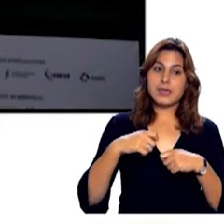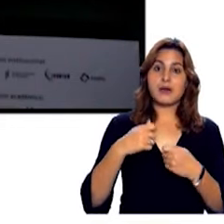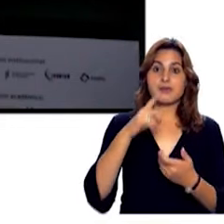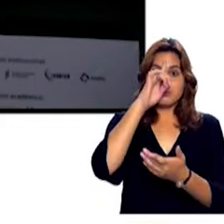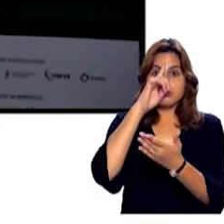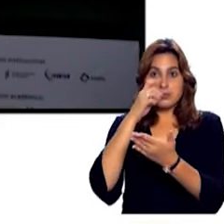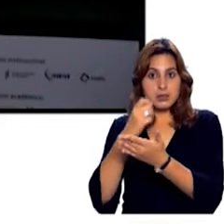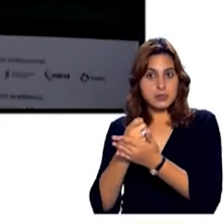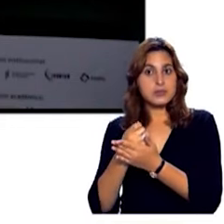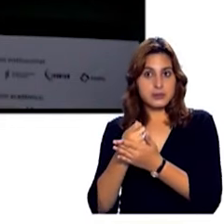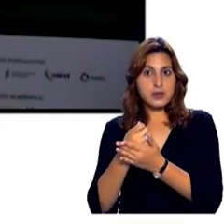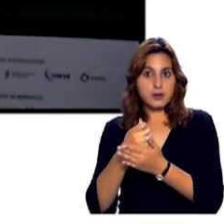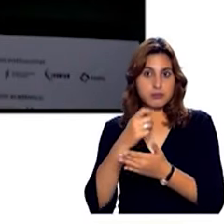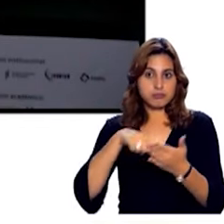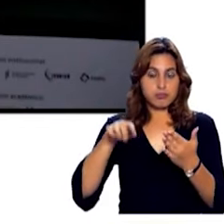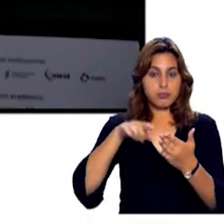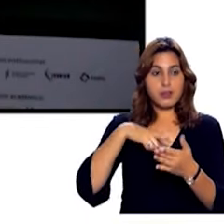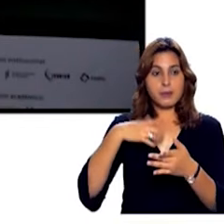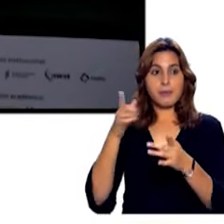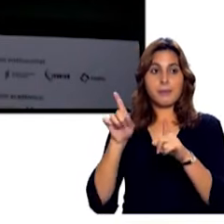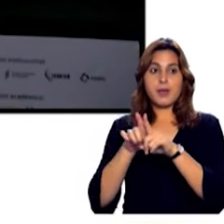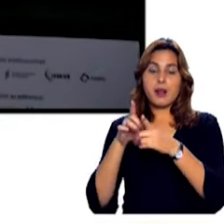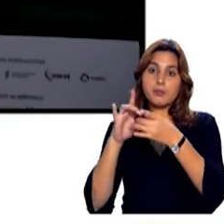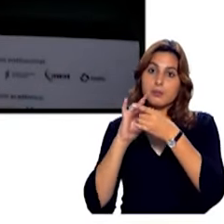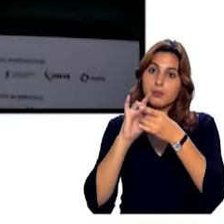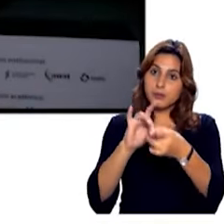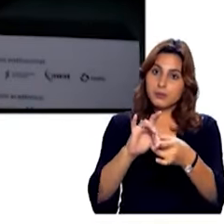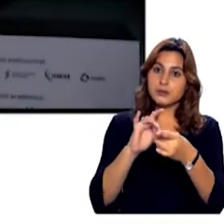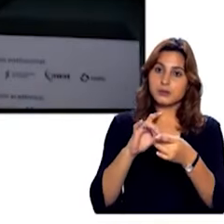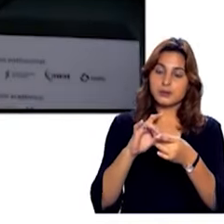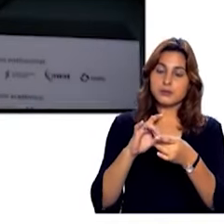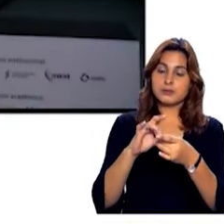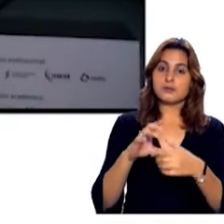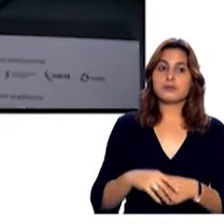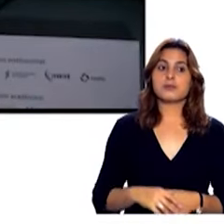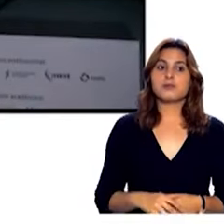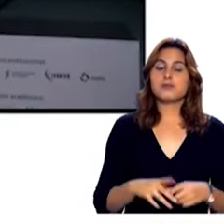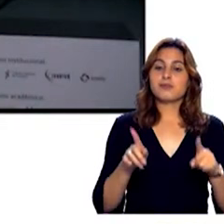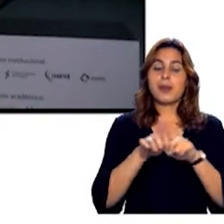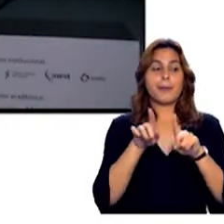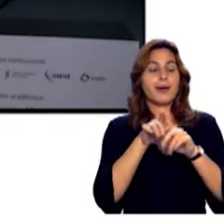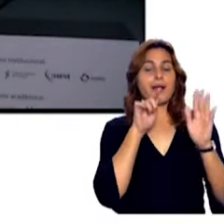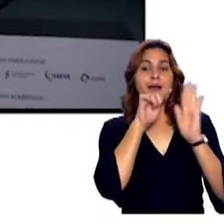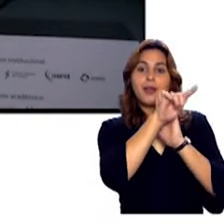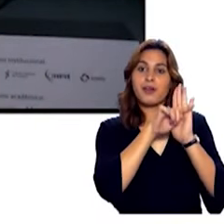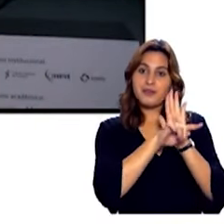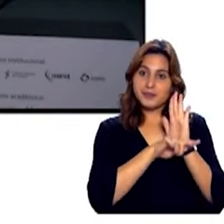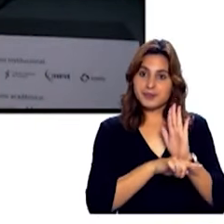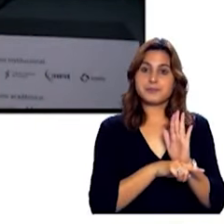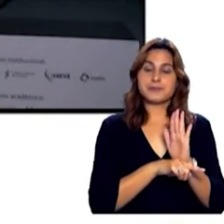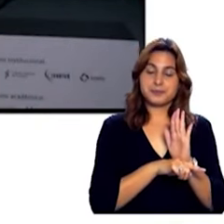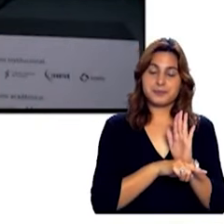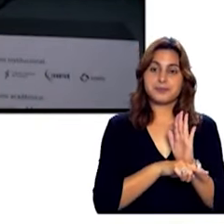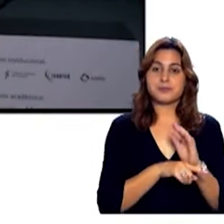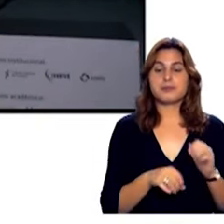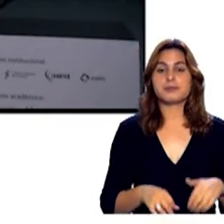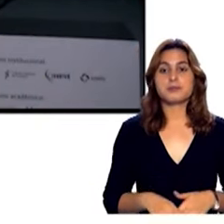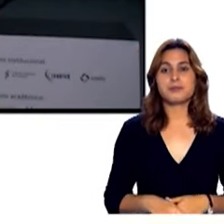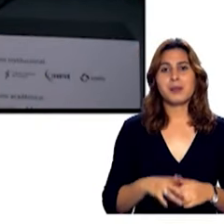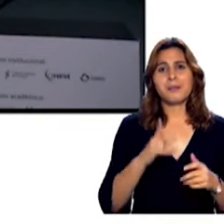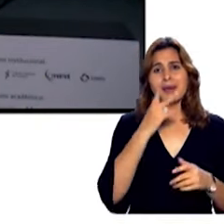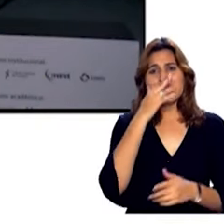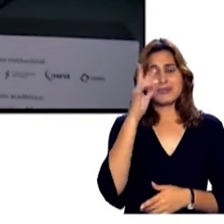unificación sino también desde Punto de vista revisión con loal complic algo